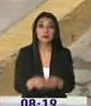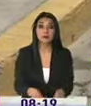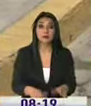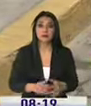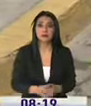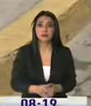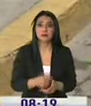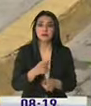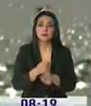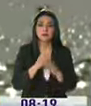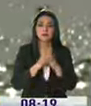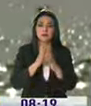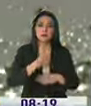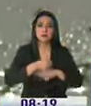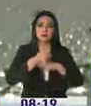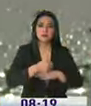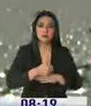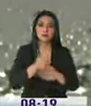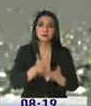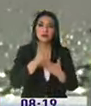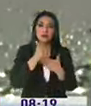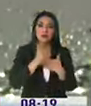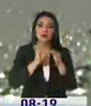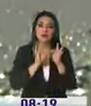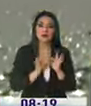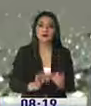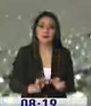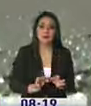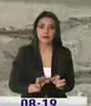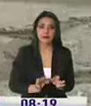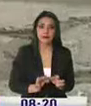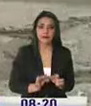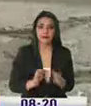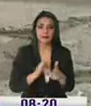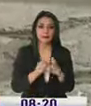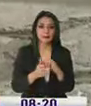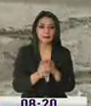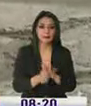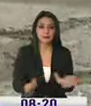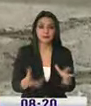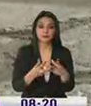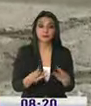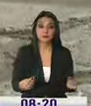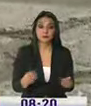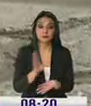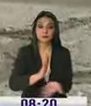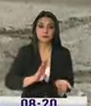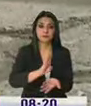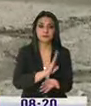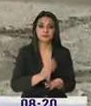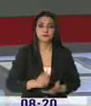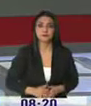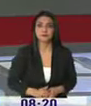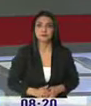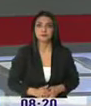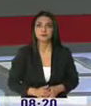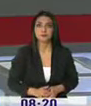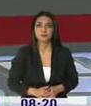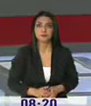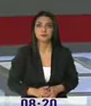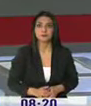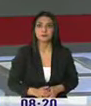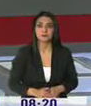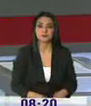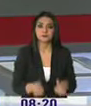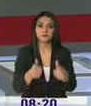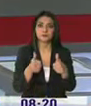Solicitan a las autoridades competentes que les ayuden con el arreglo para evitar mayores inconvenientes en el barrio, informó Alison Corral. Muy